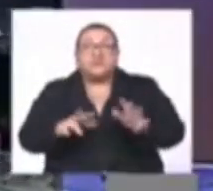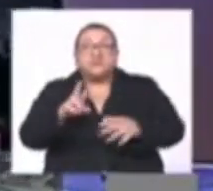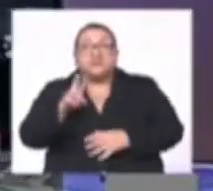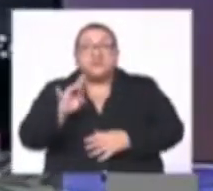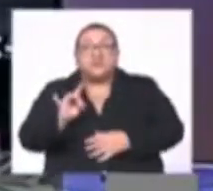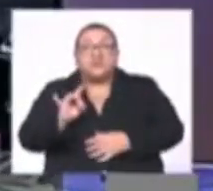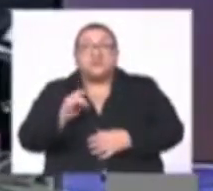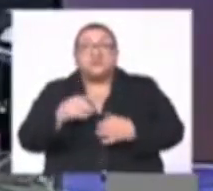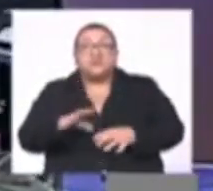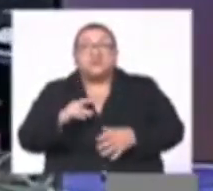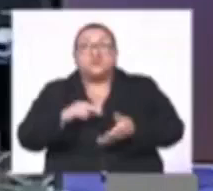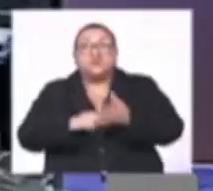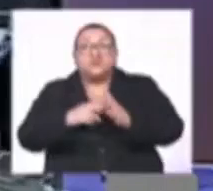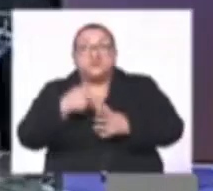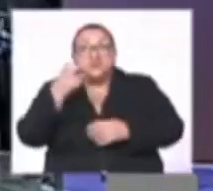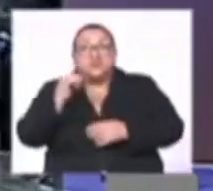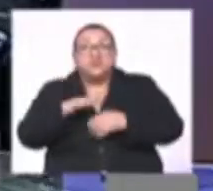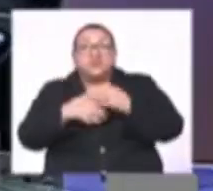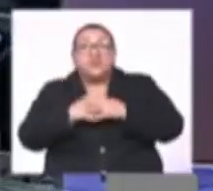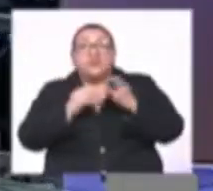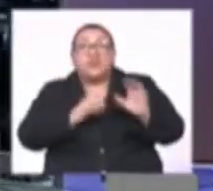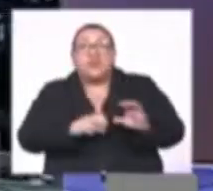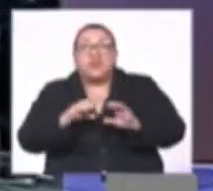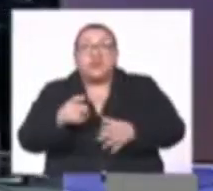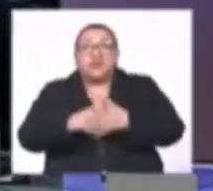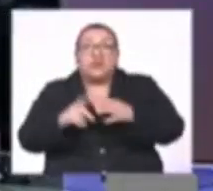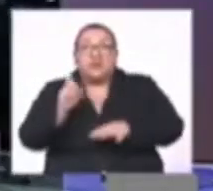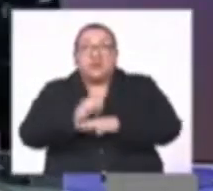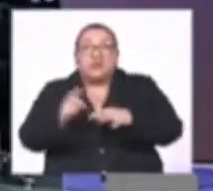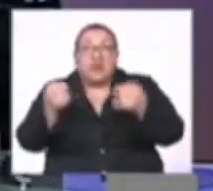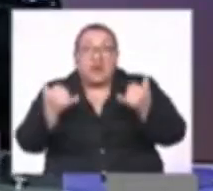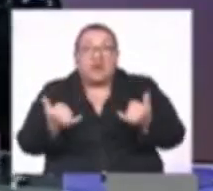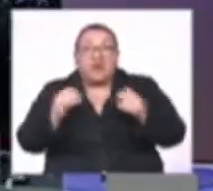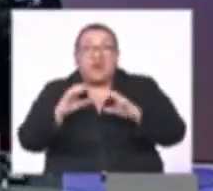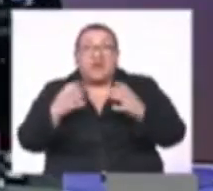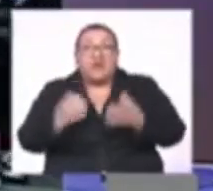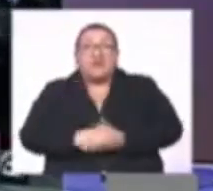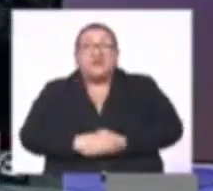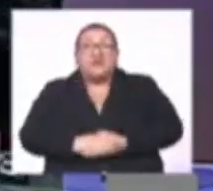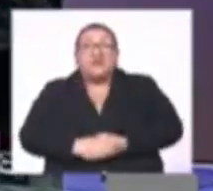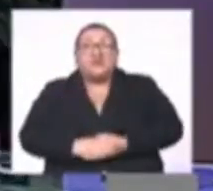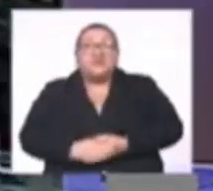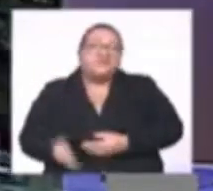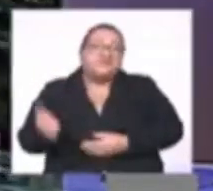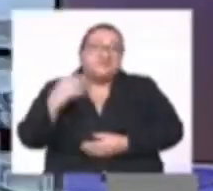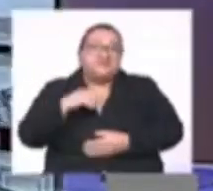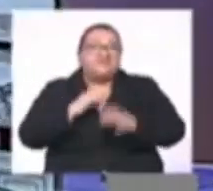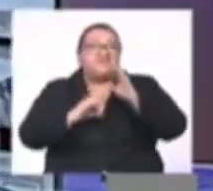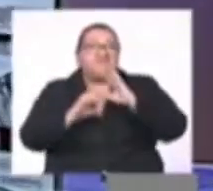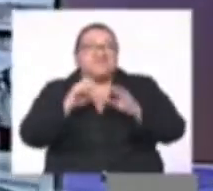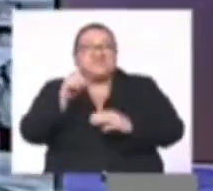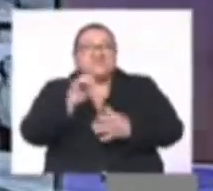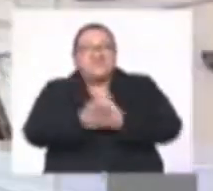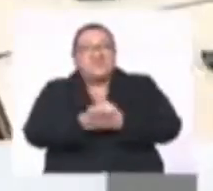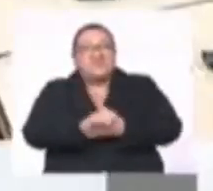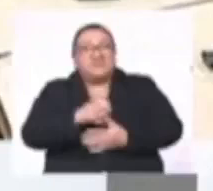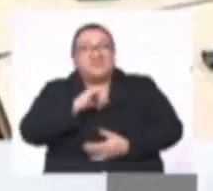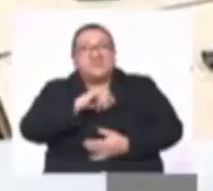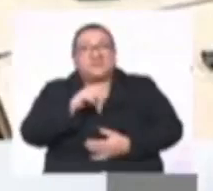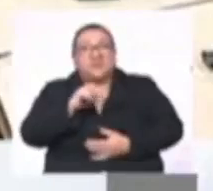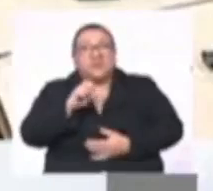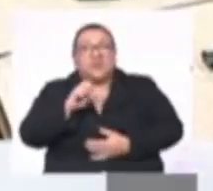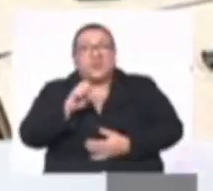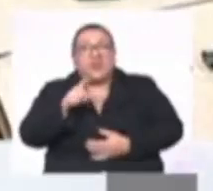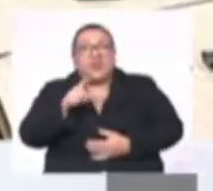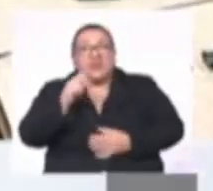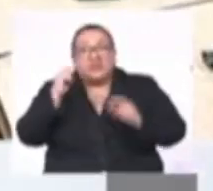8:28, y con el fin de conocer las actividades que se van a desarrollar el día de hoy en el Congreso de la República, vamos a comunicarnos con nuestro compañero Jorge Malvar.